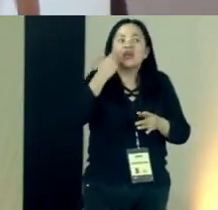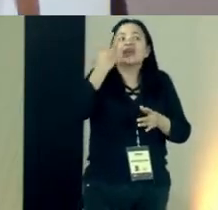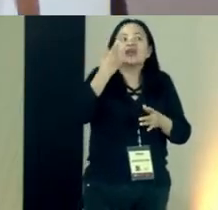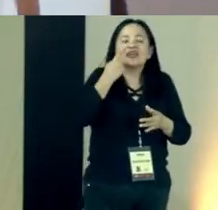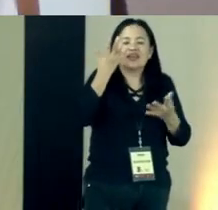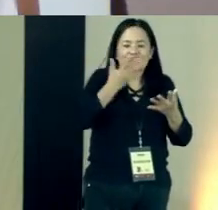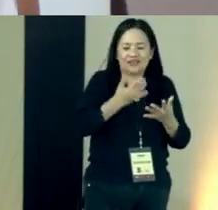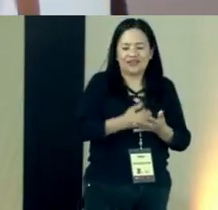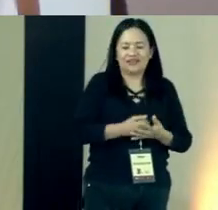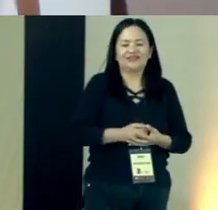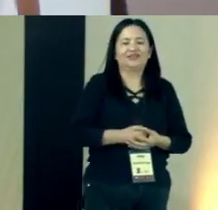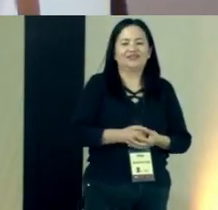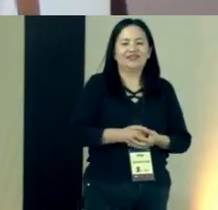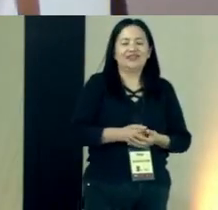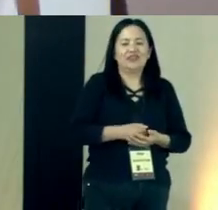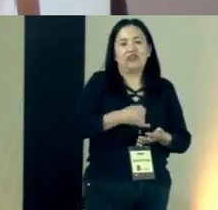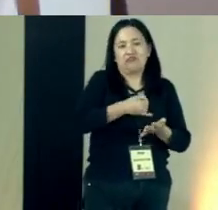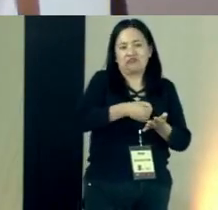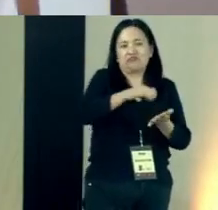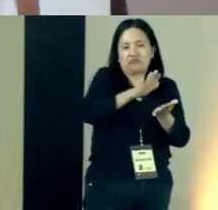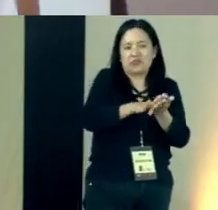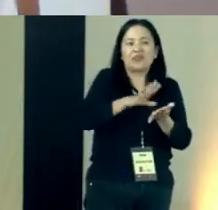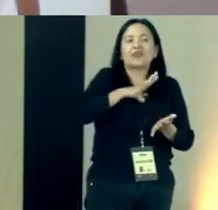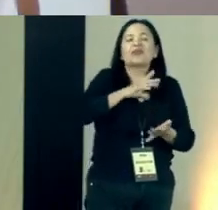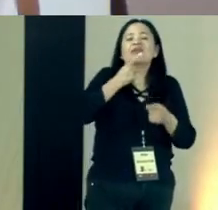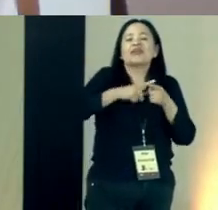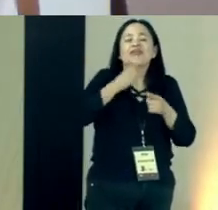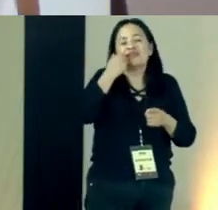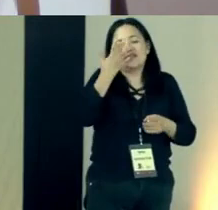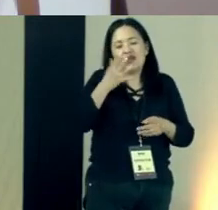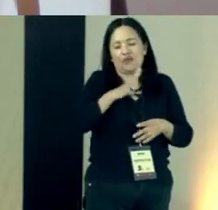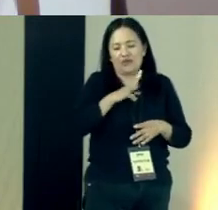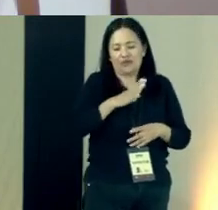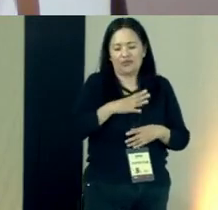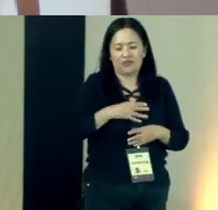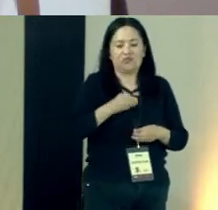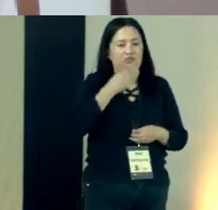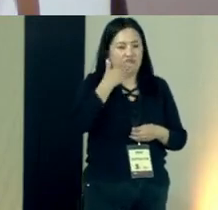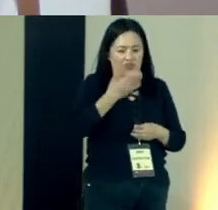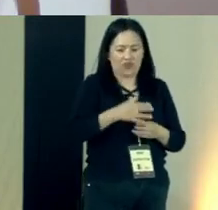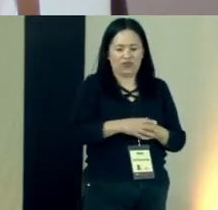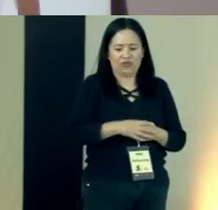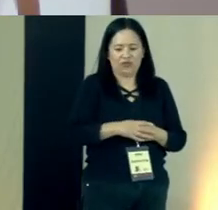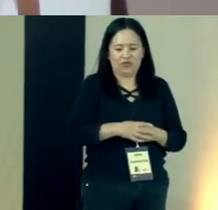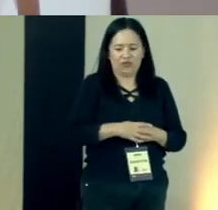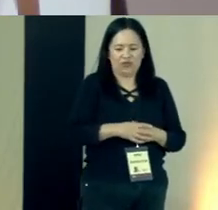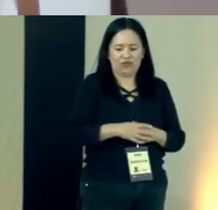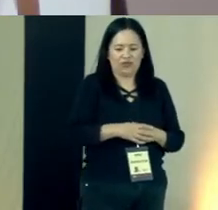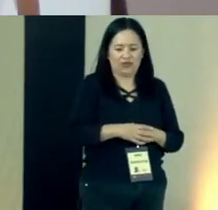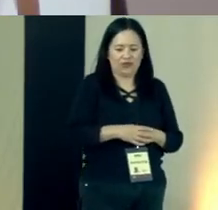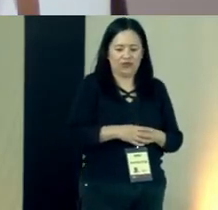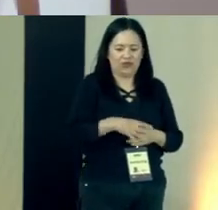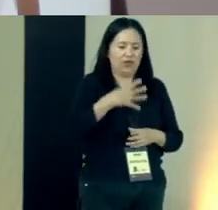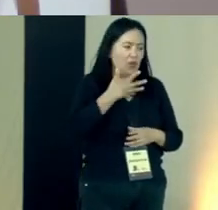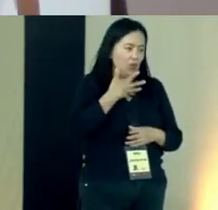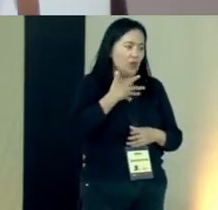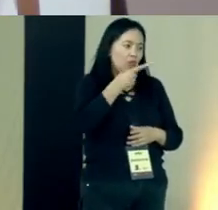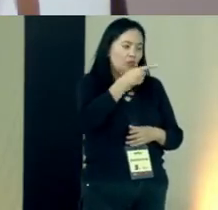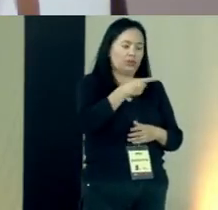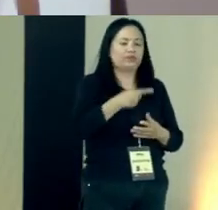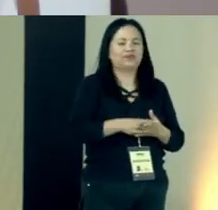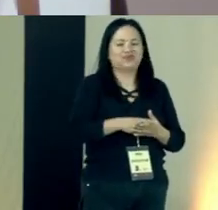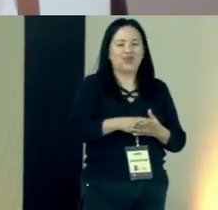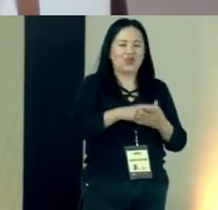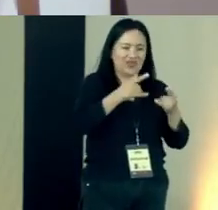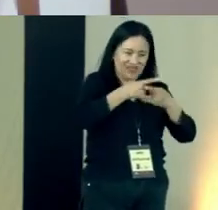pero es un conjunto muy grande, y bueno, es una delicia porque Machado de Assis, bueno, así como tiene estos cuentos sobre la